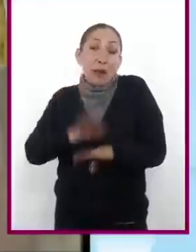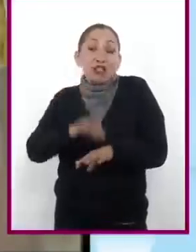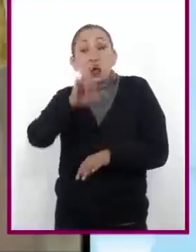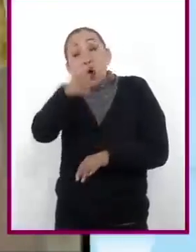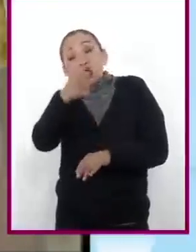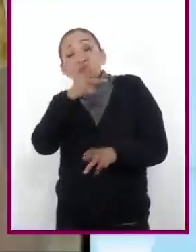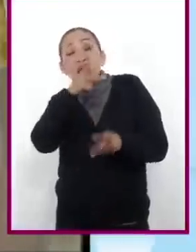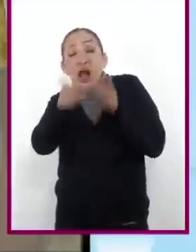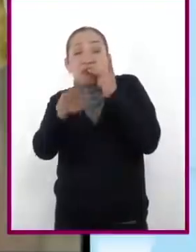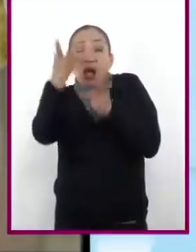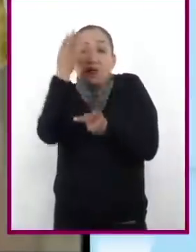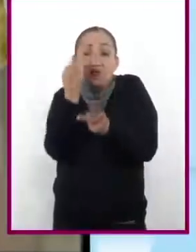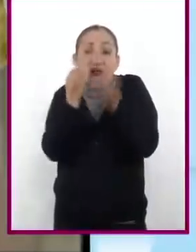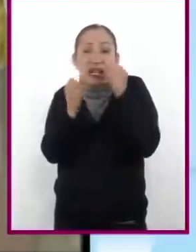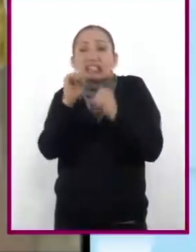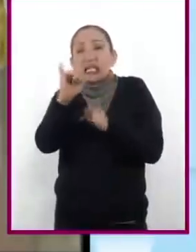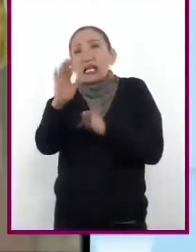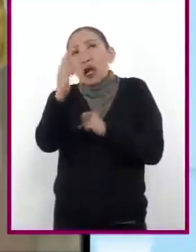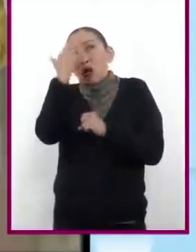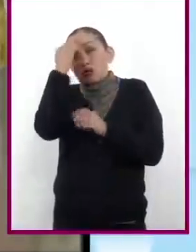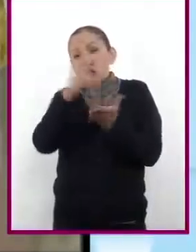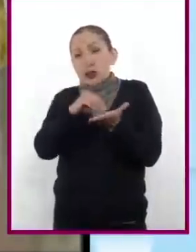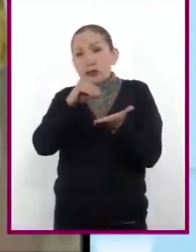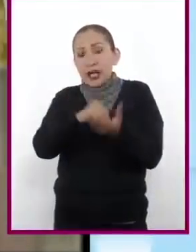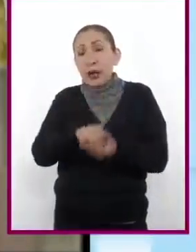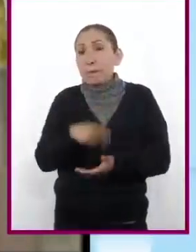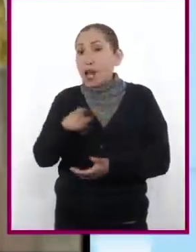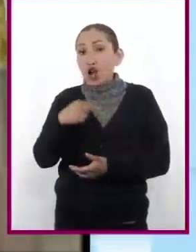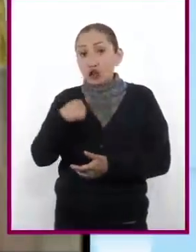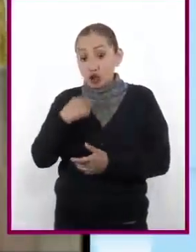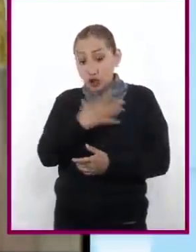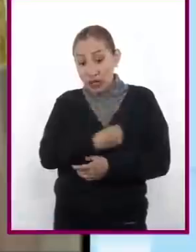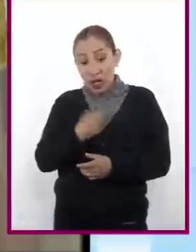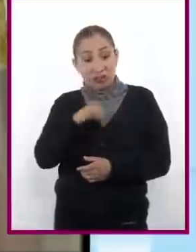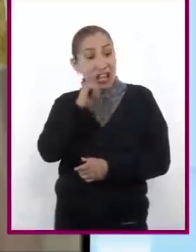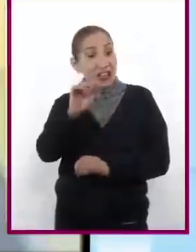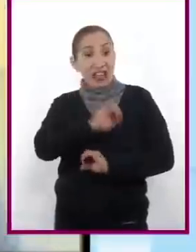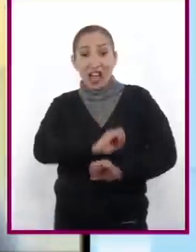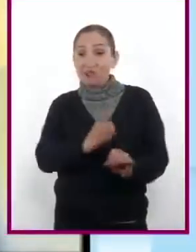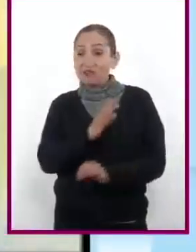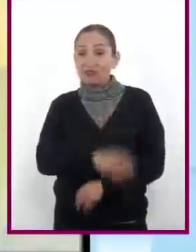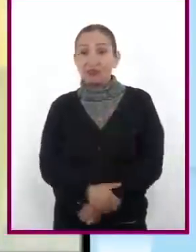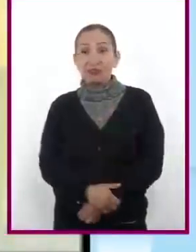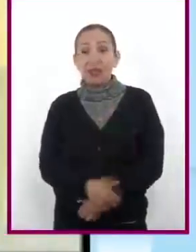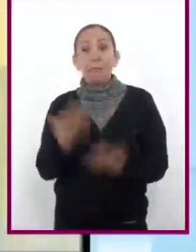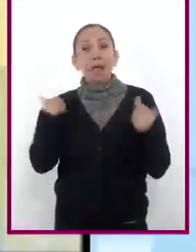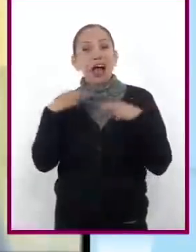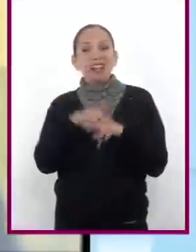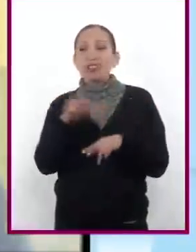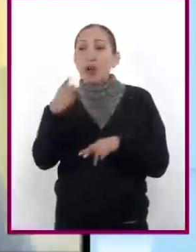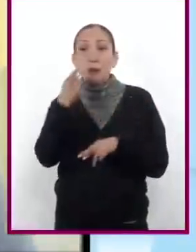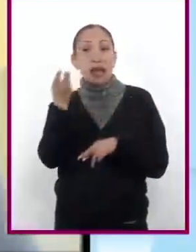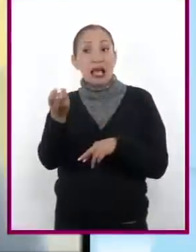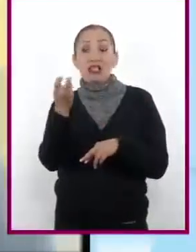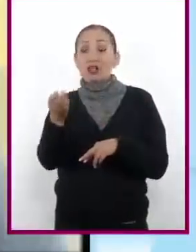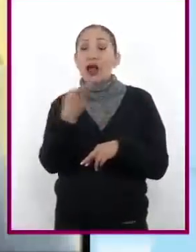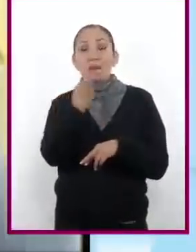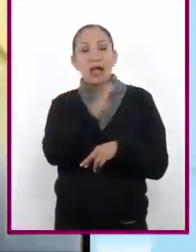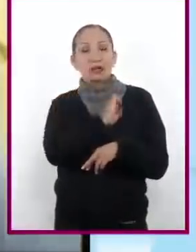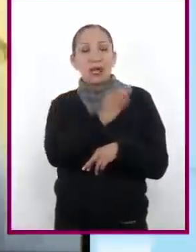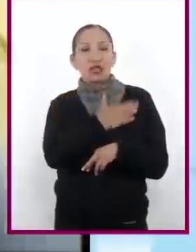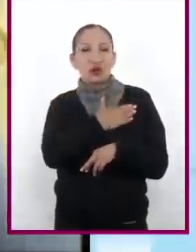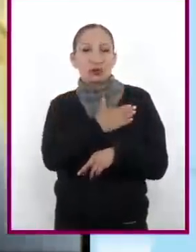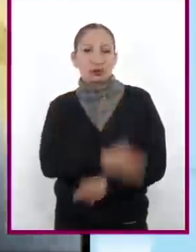que otras palabras que sí todavía lo recordamos, pero ya nuestros hijos sí ya nada. Nos decía el maestro, ya no hables eso, habla